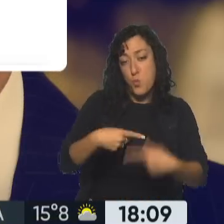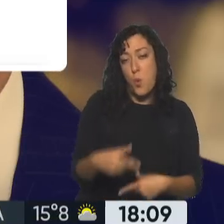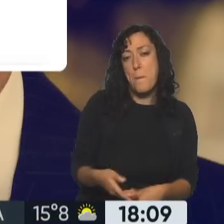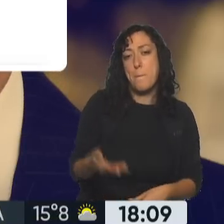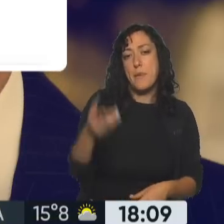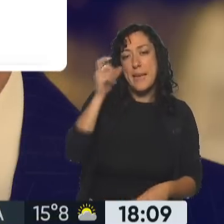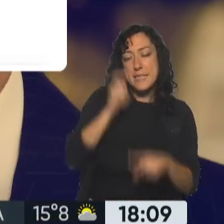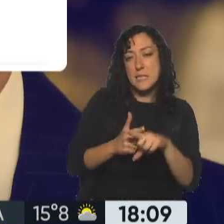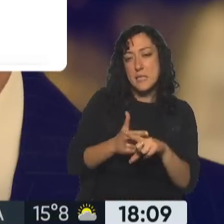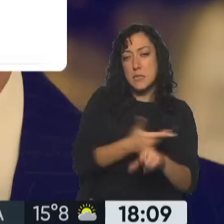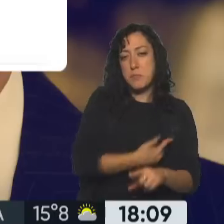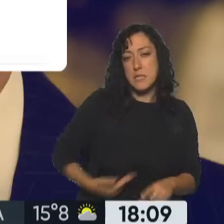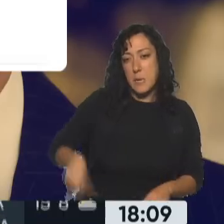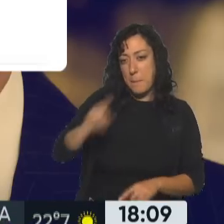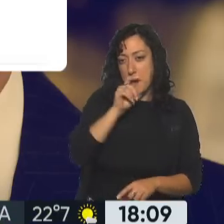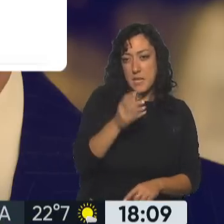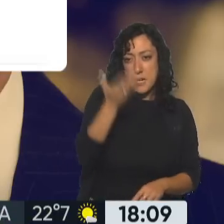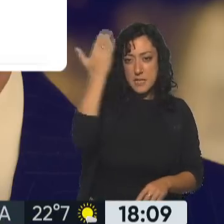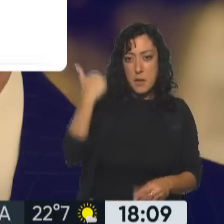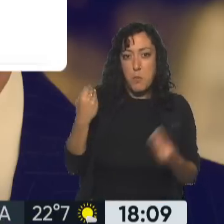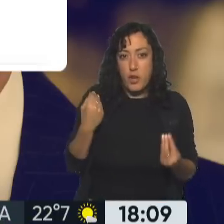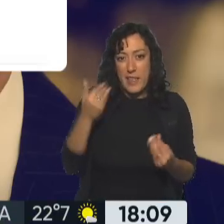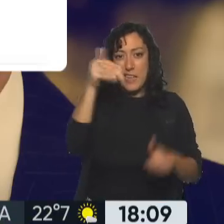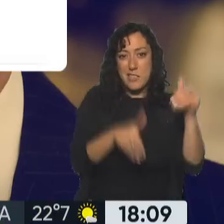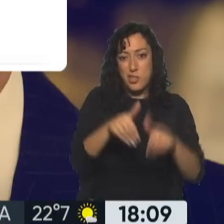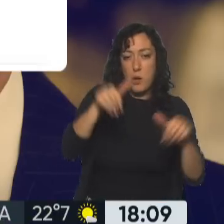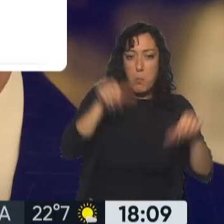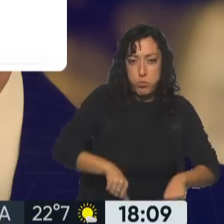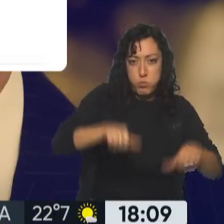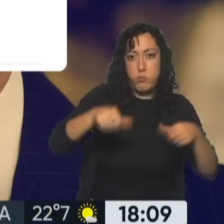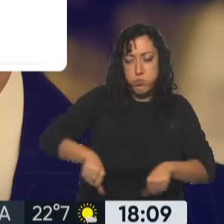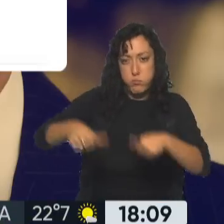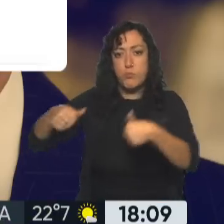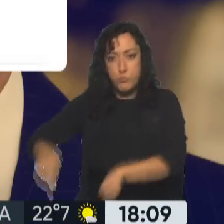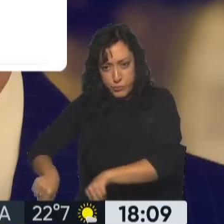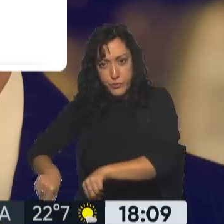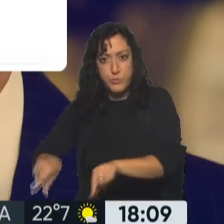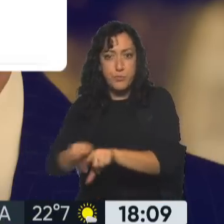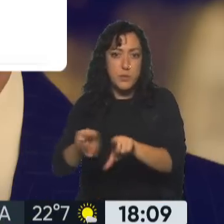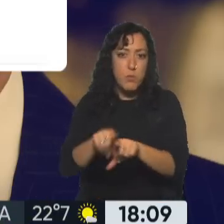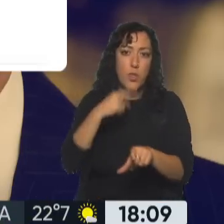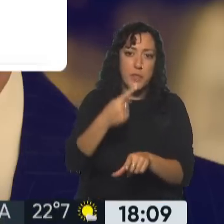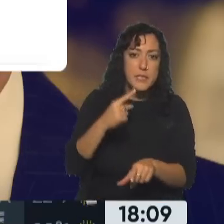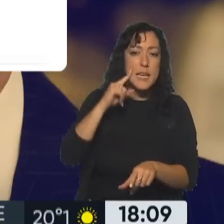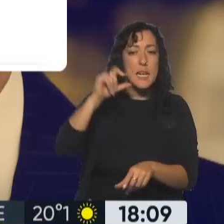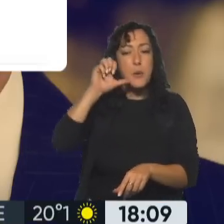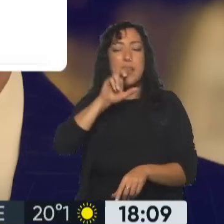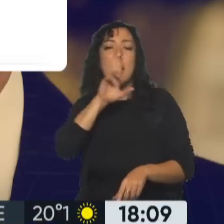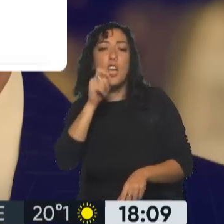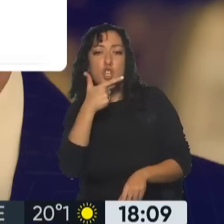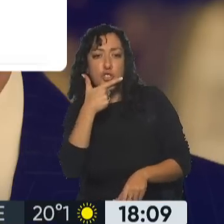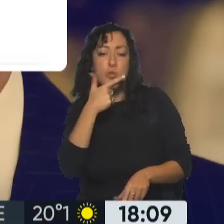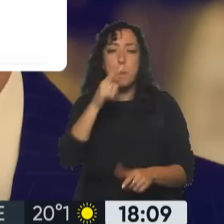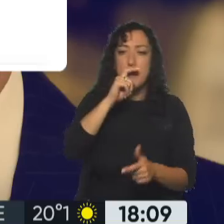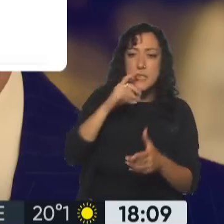ayer el expresidente Mauricio Macri, ante las derrotas electorales que la derecha macrista y los autodenominados libertarios sufrieron en las elecciones del